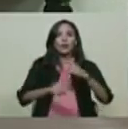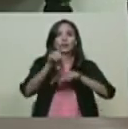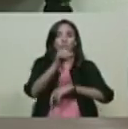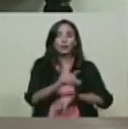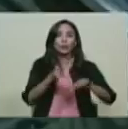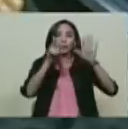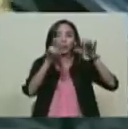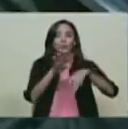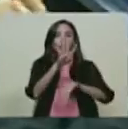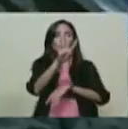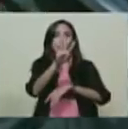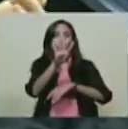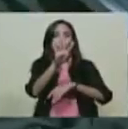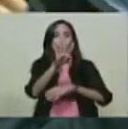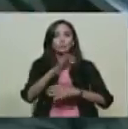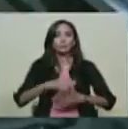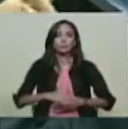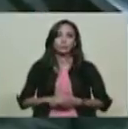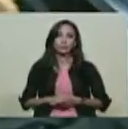52.174